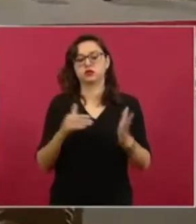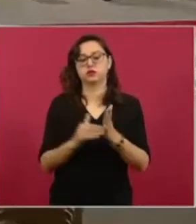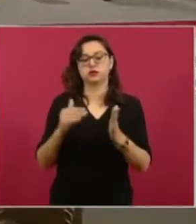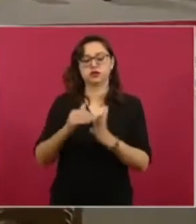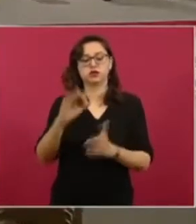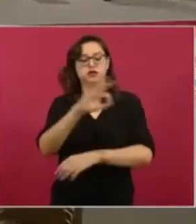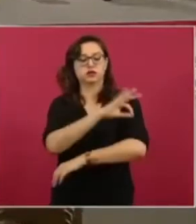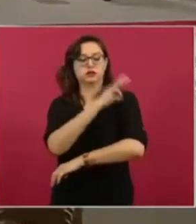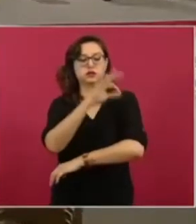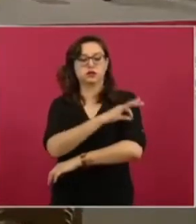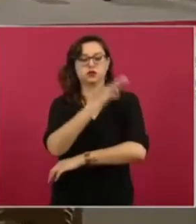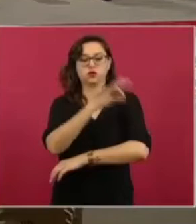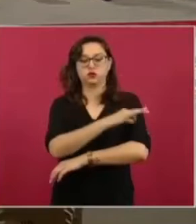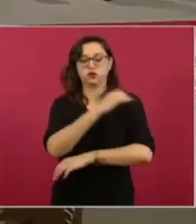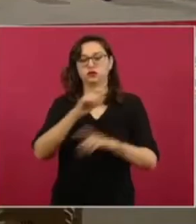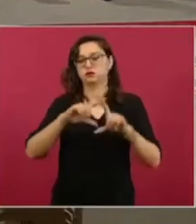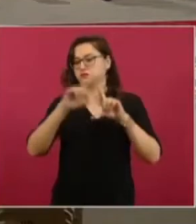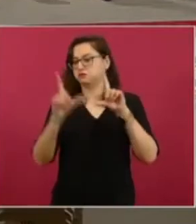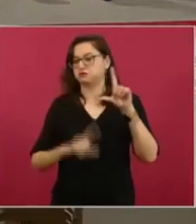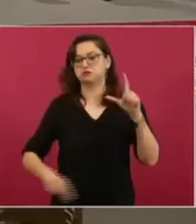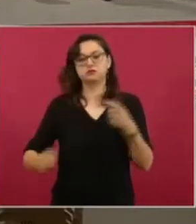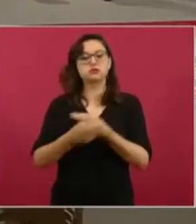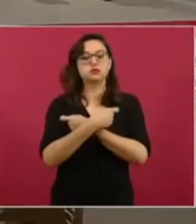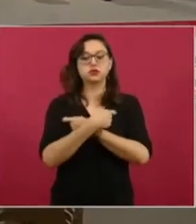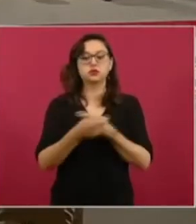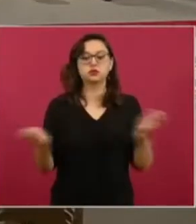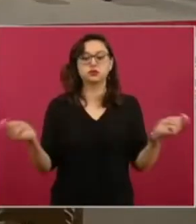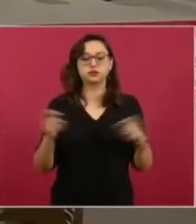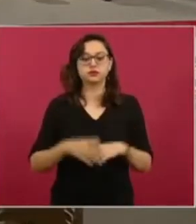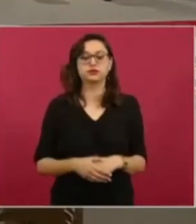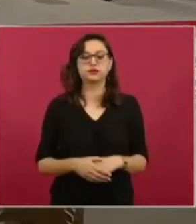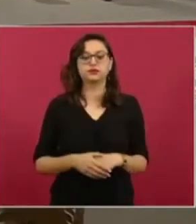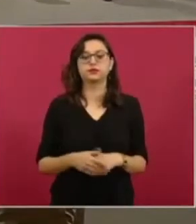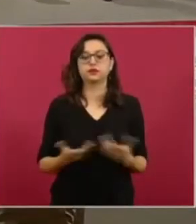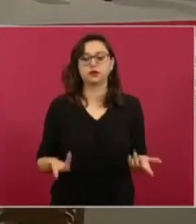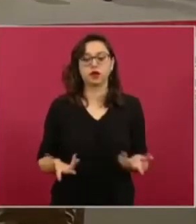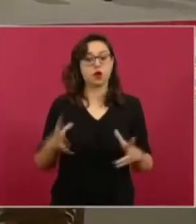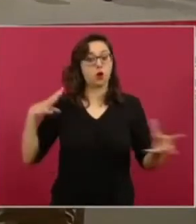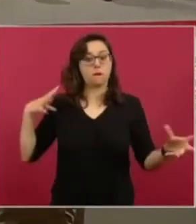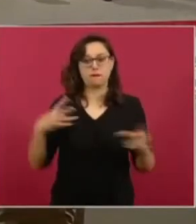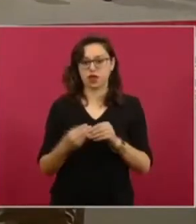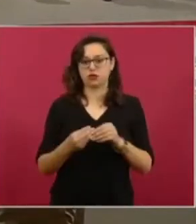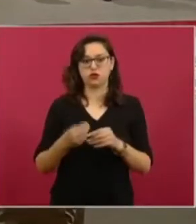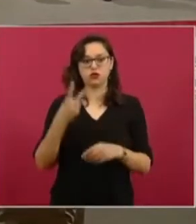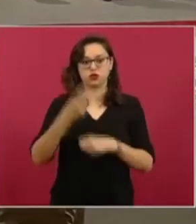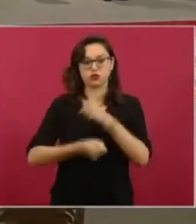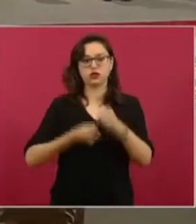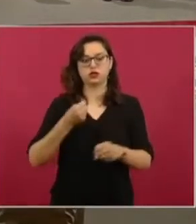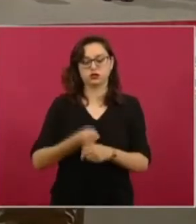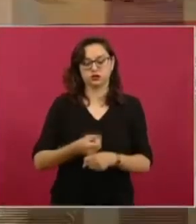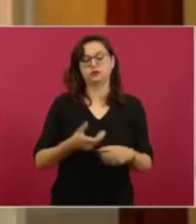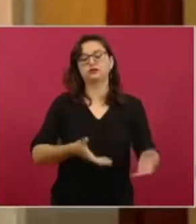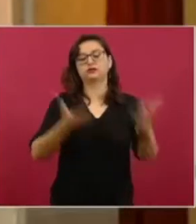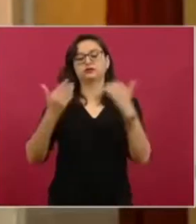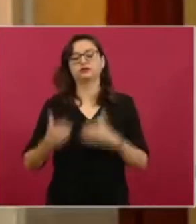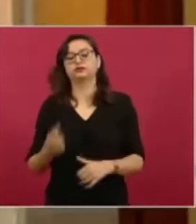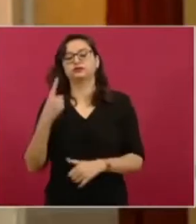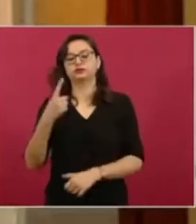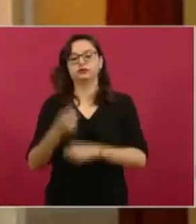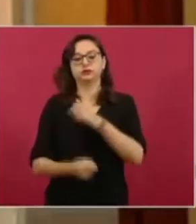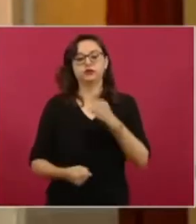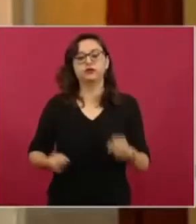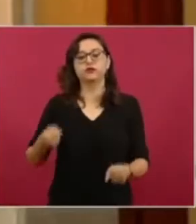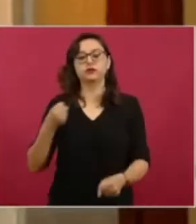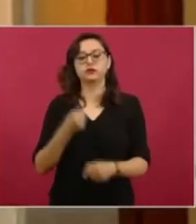de dosis. En este año, por vía aérea hemos trasladado 7.4 millones de dosis, por